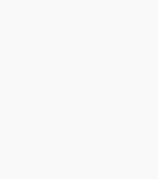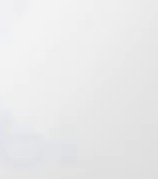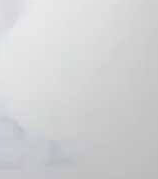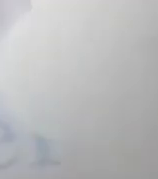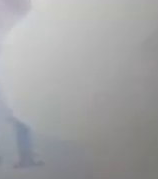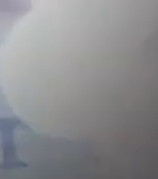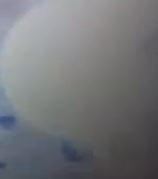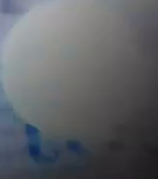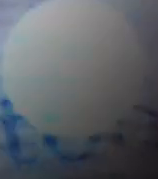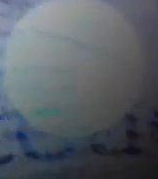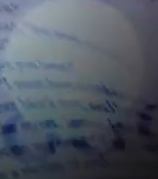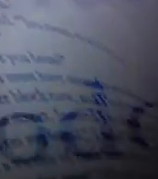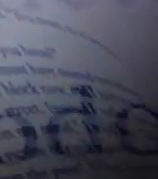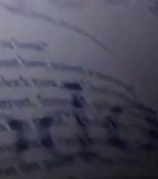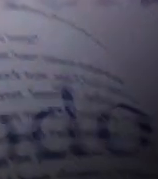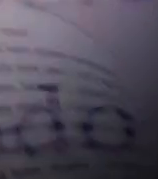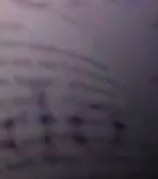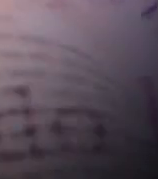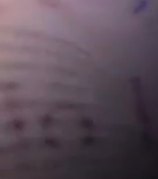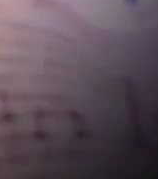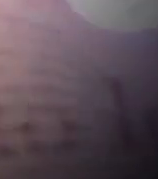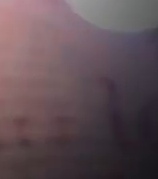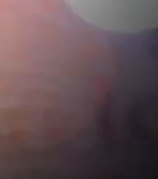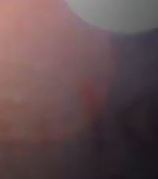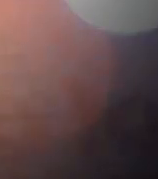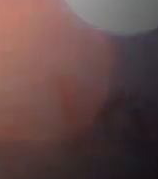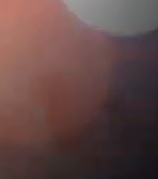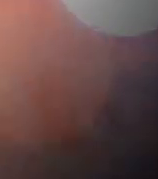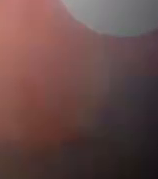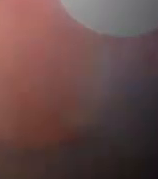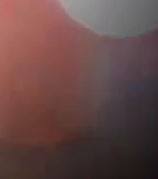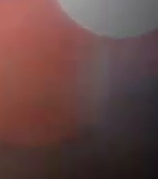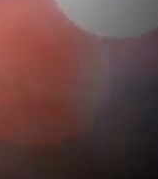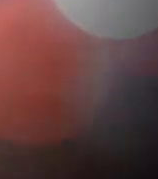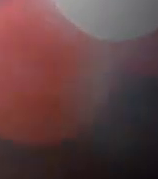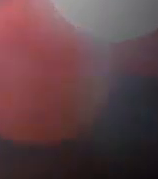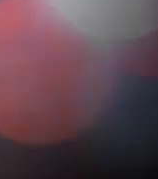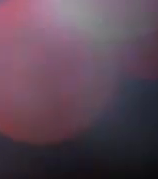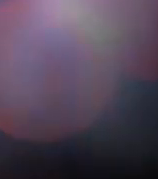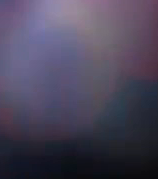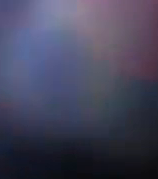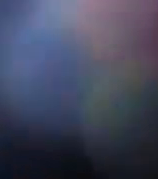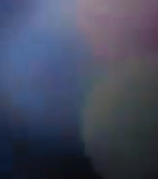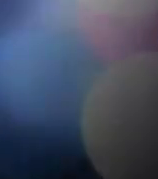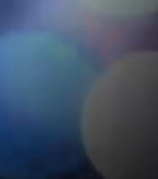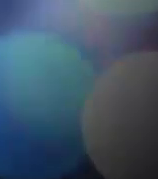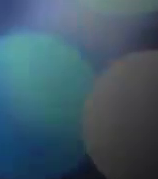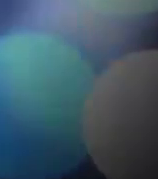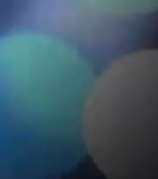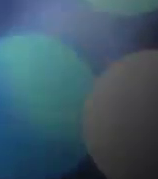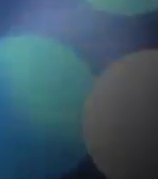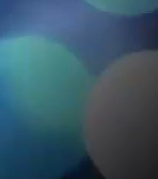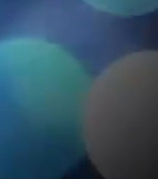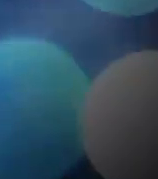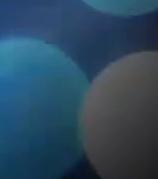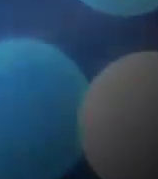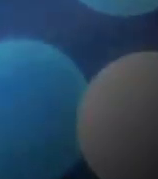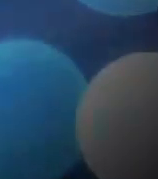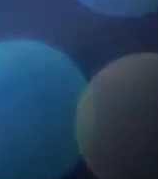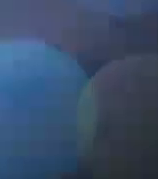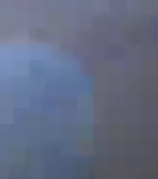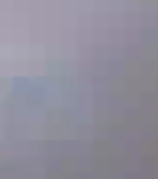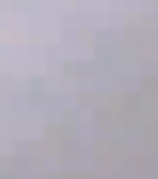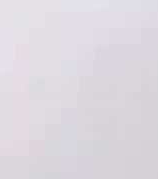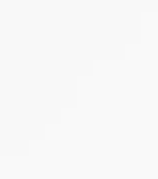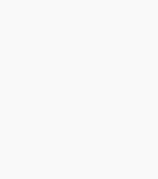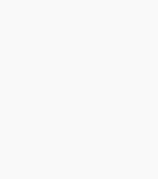región. La relación que se establece entre Simonopio, la nana que lo recoge y las abejas forman un triángulo que